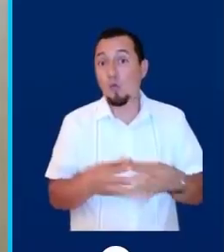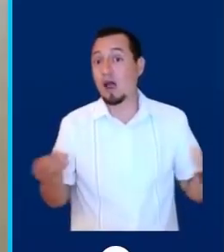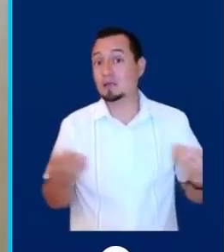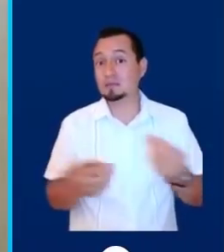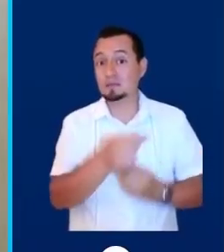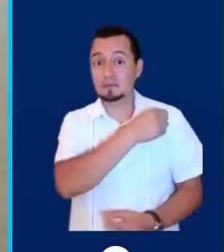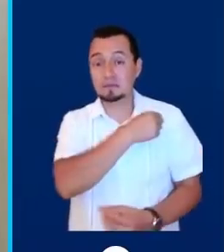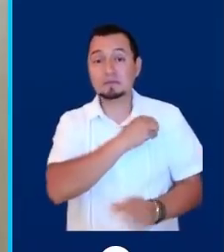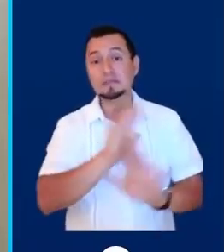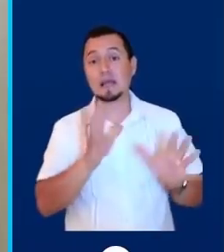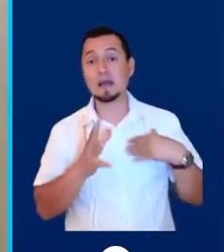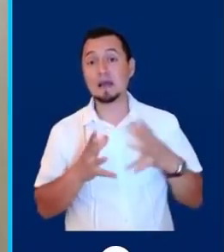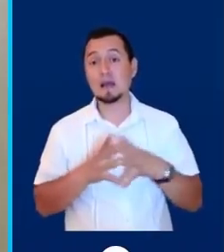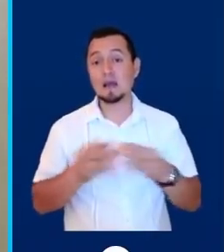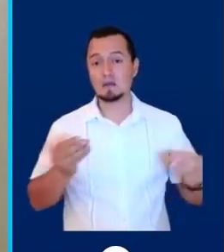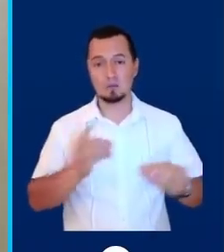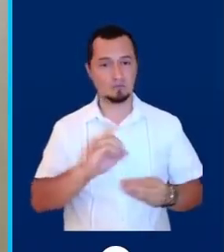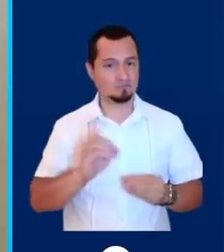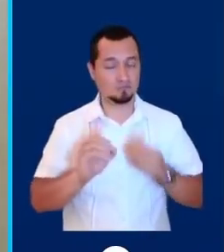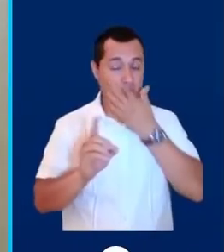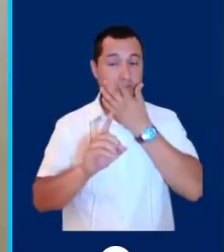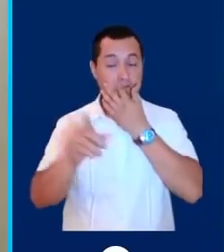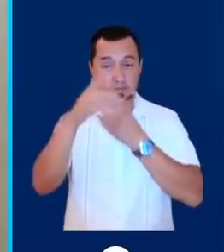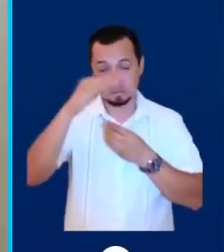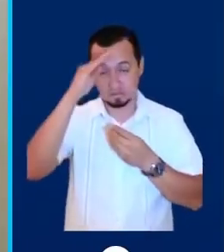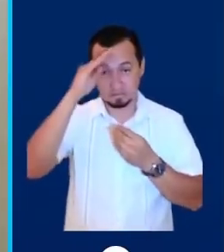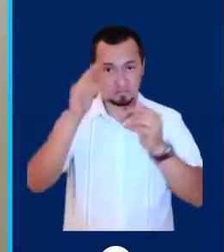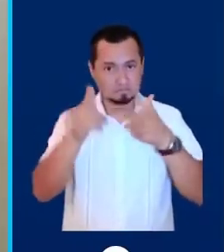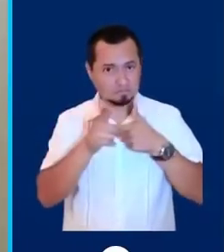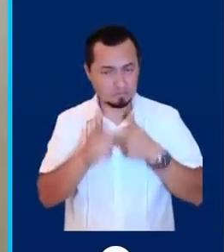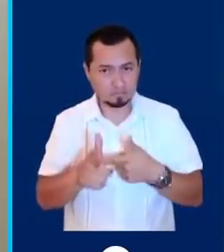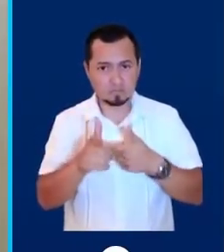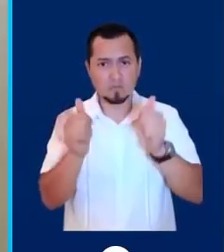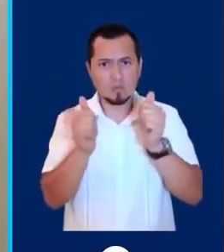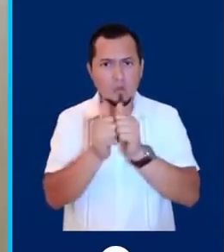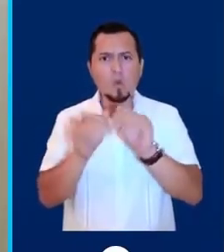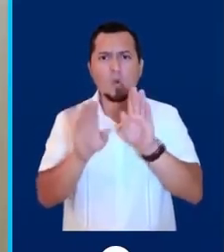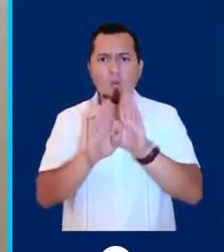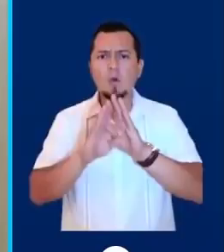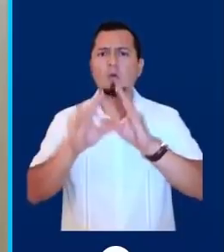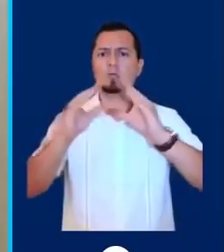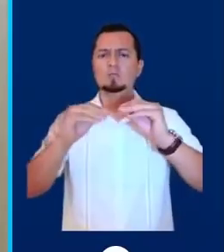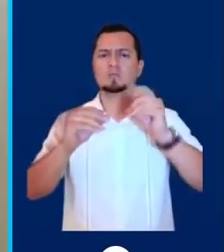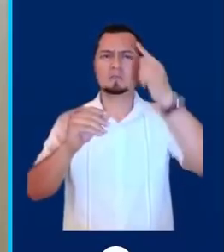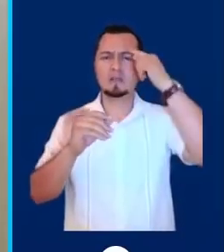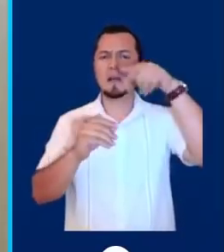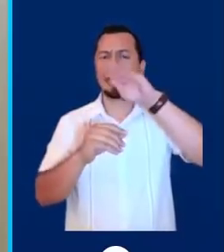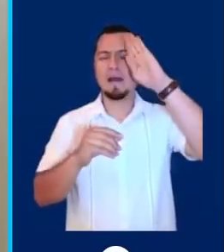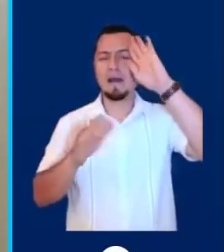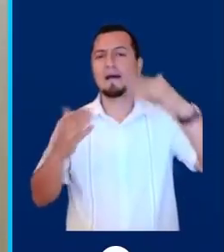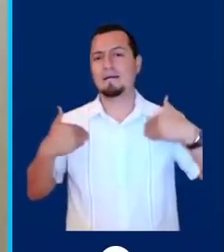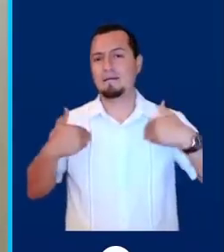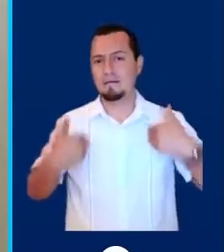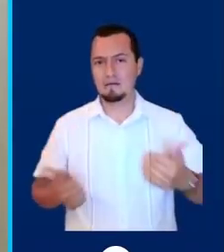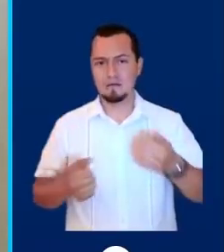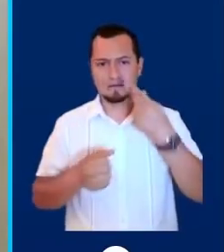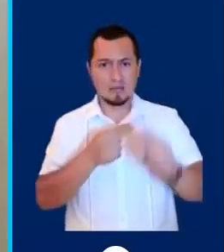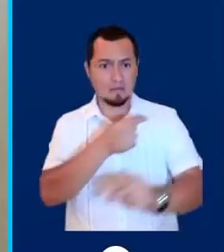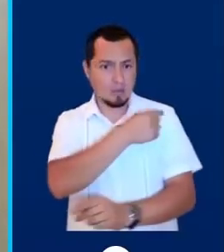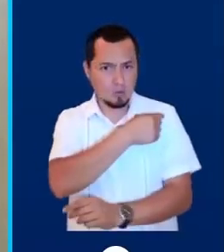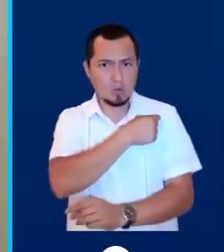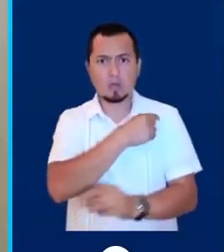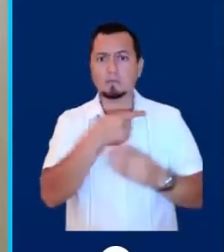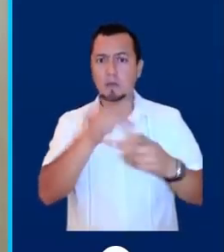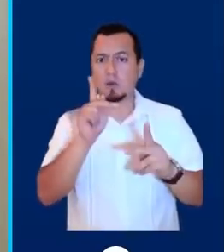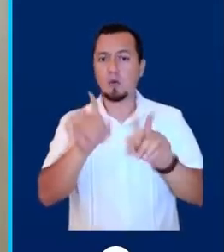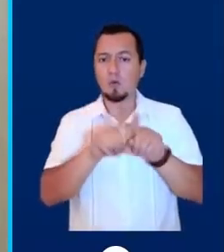seguir insistiendo en los recursos que tenemos en línea sobre el tema de formación. Aquí decir que todos nuestros docentes